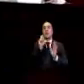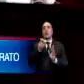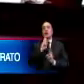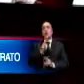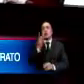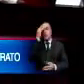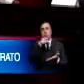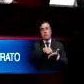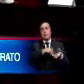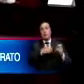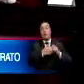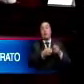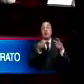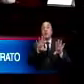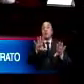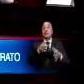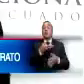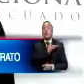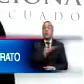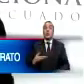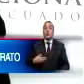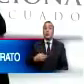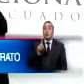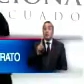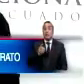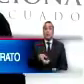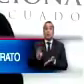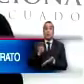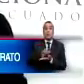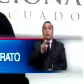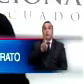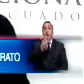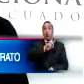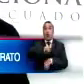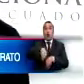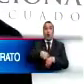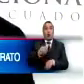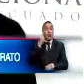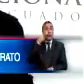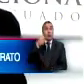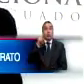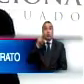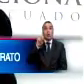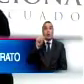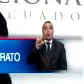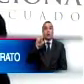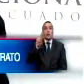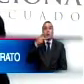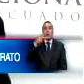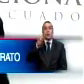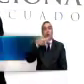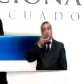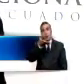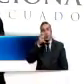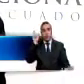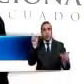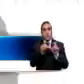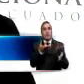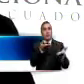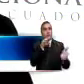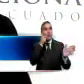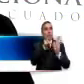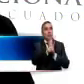quedó ahí y dejó una advertencia a la presidenta Llori. Le doy 24 horas a Guadalupe Llori para que vaya a la fiscalía y presente